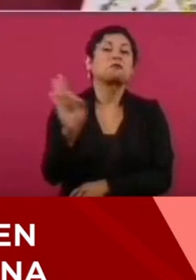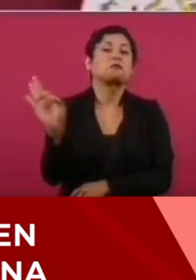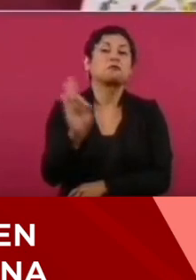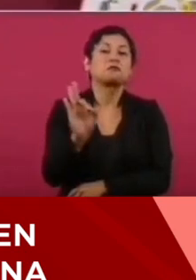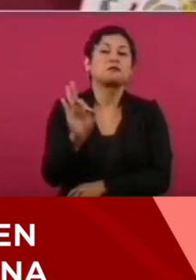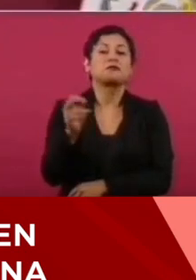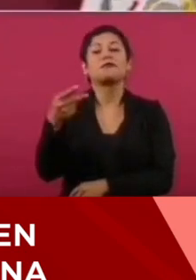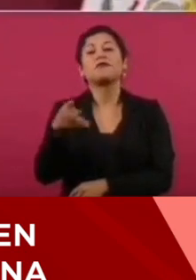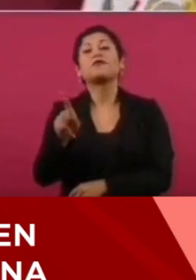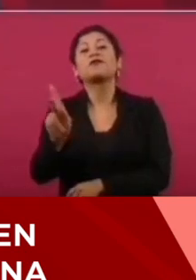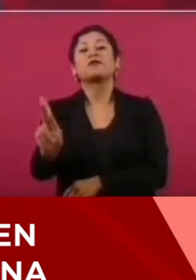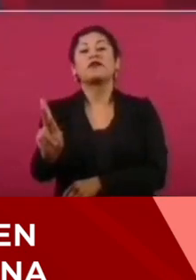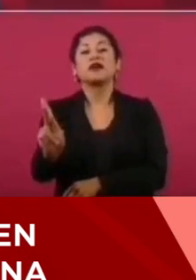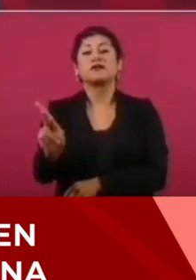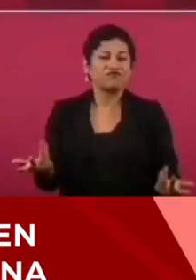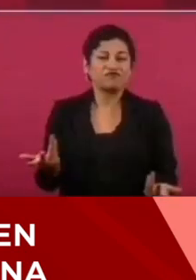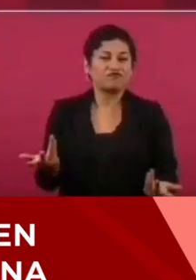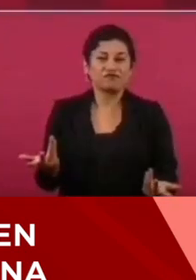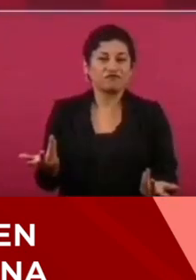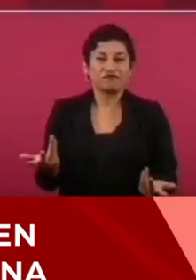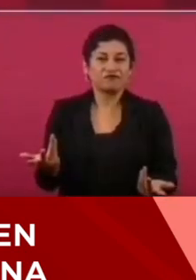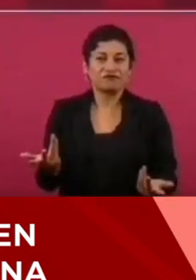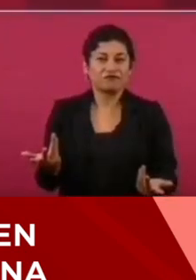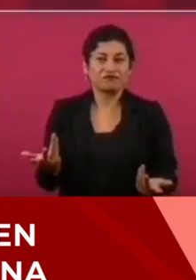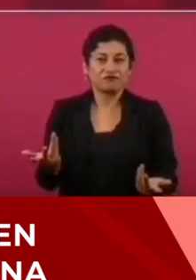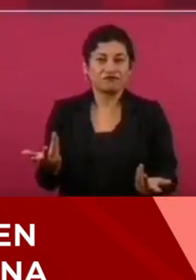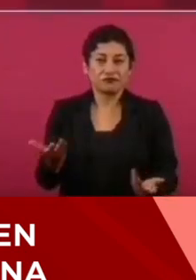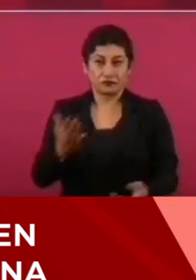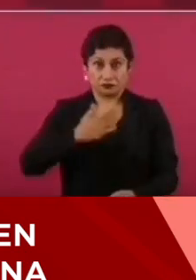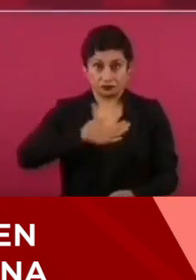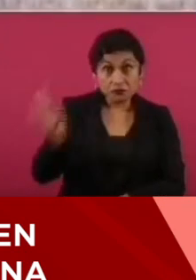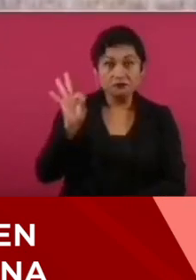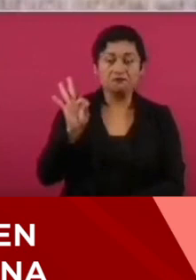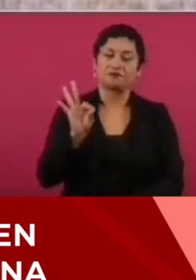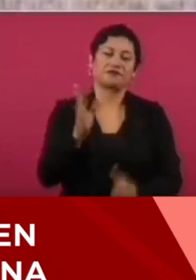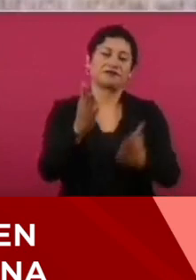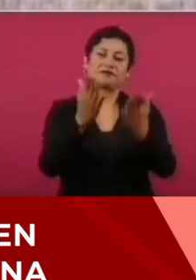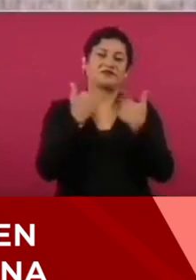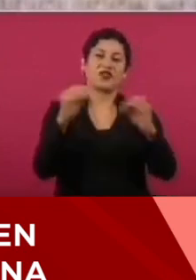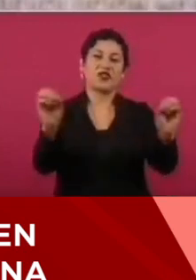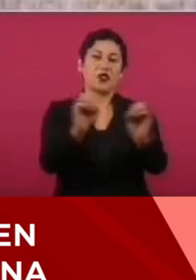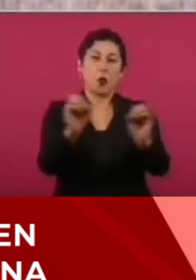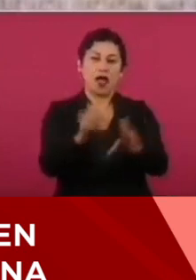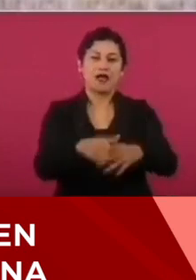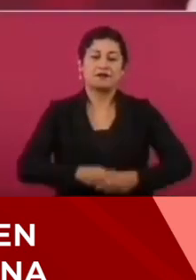pero eso no cuenta, y no hay dedazo. Y evitar